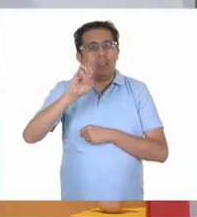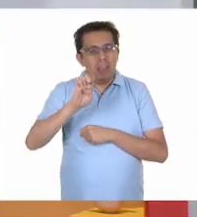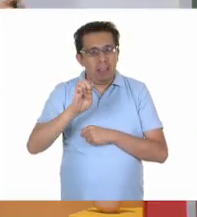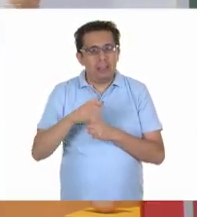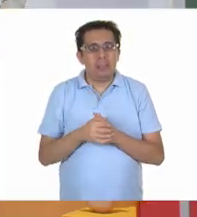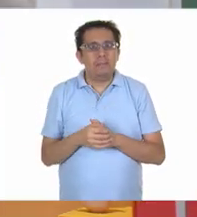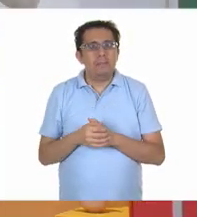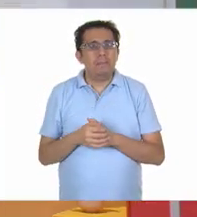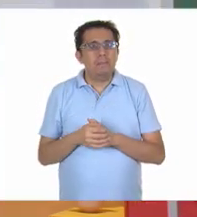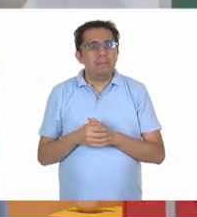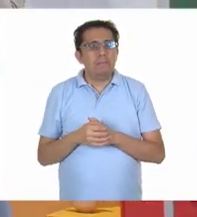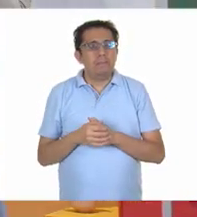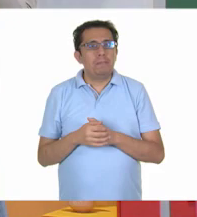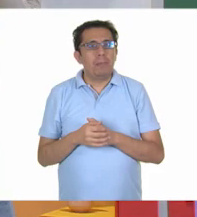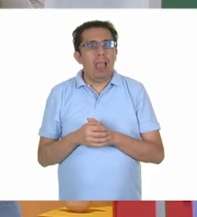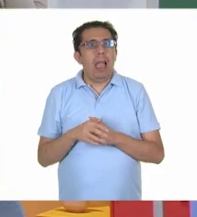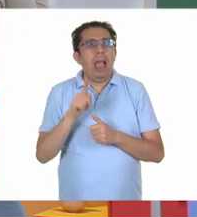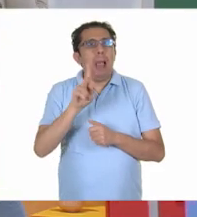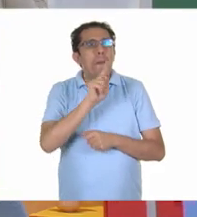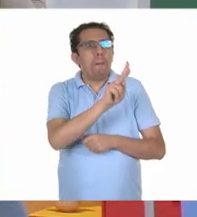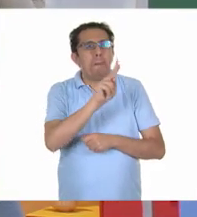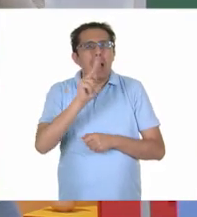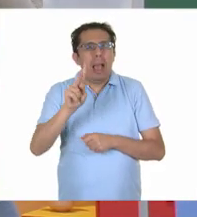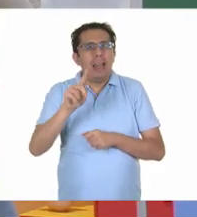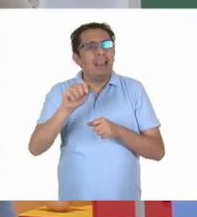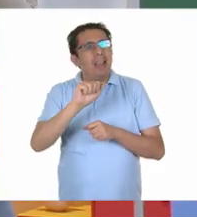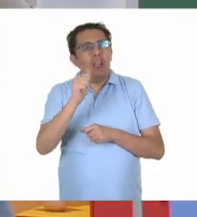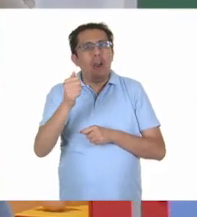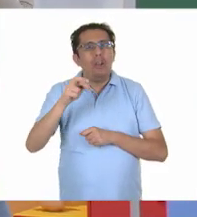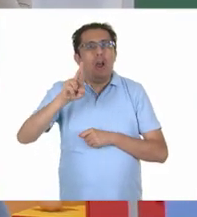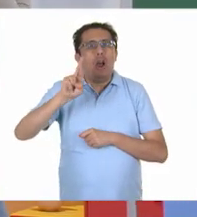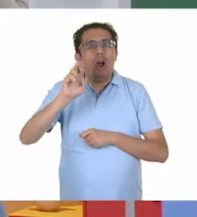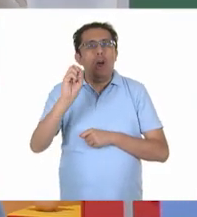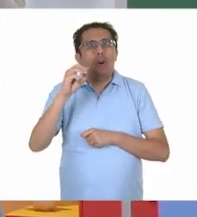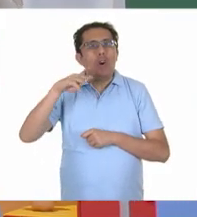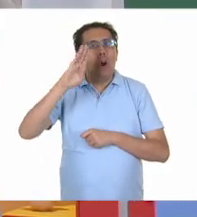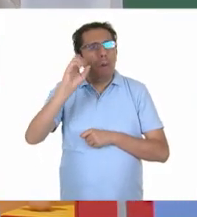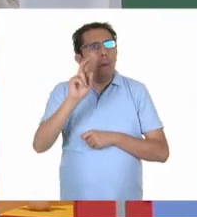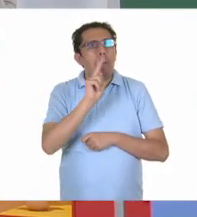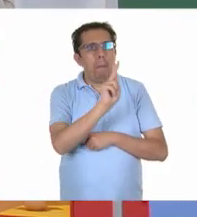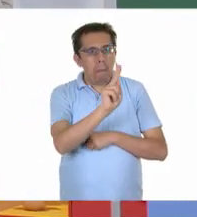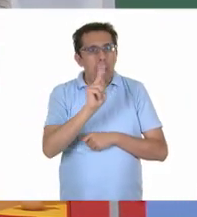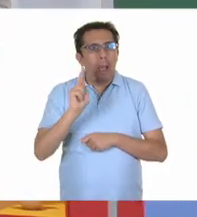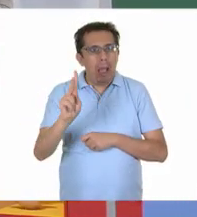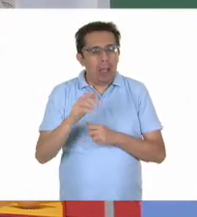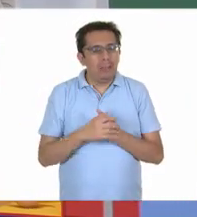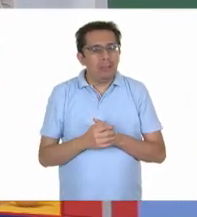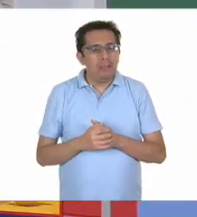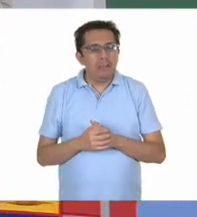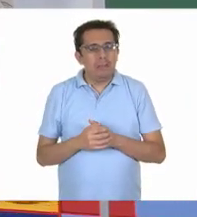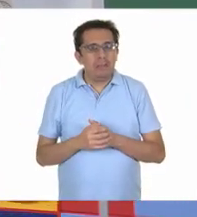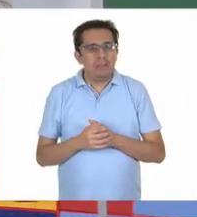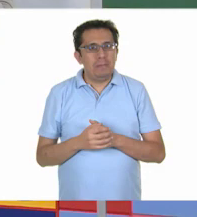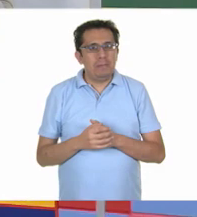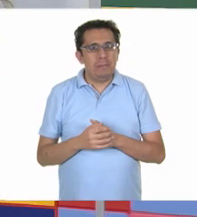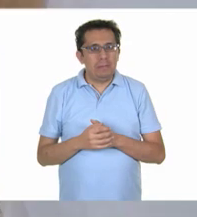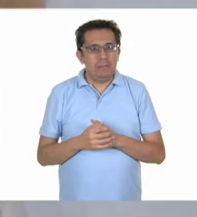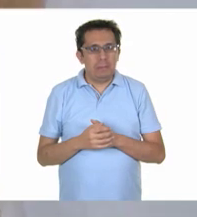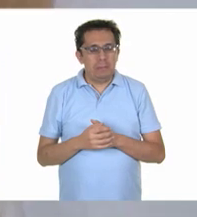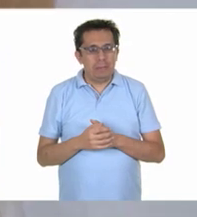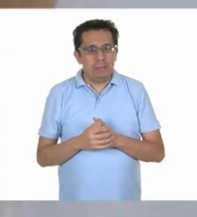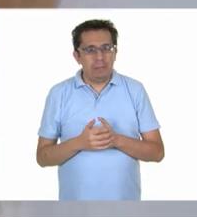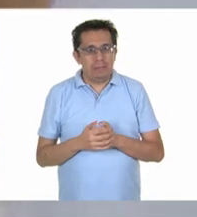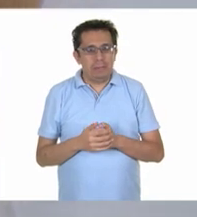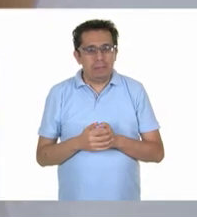romboide. Romboide. Ah, es primo del rombo. Romboide, vamos a escribirlo.